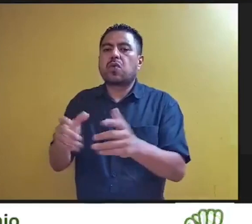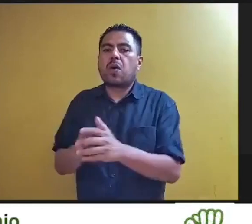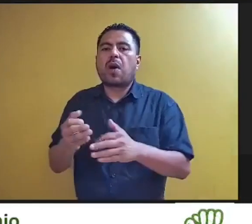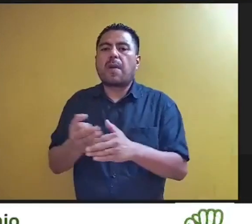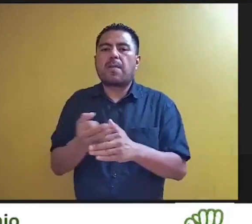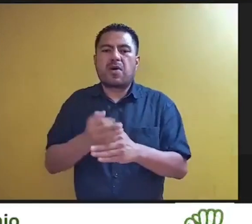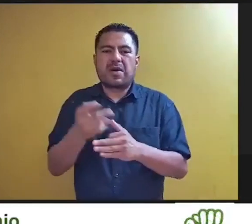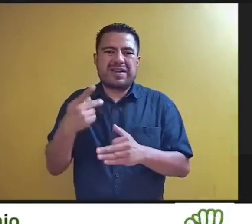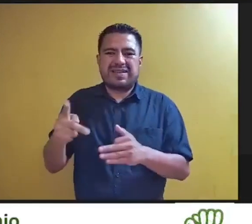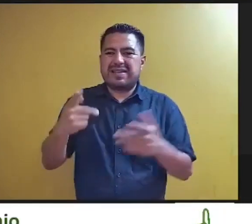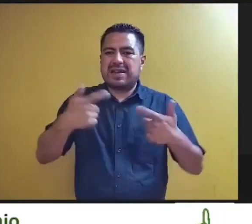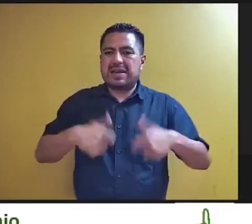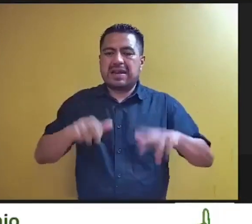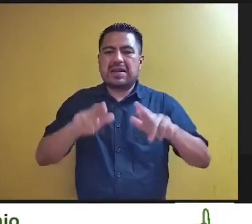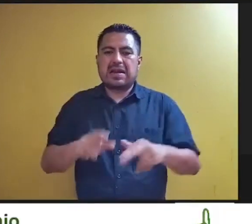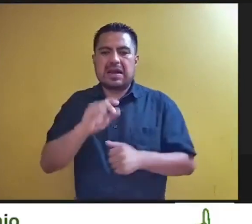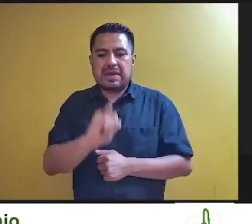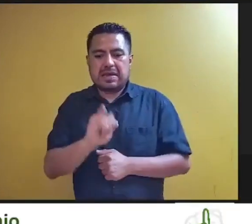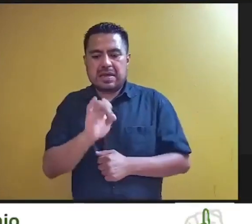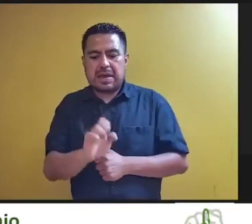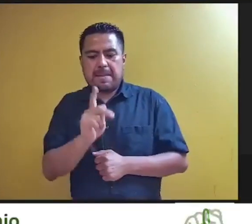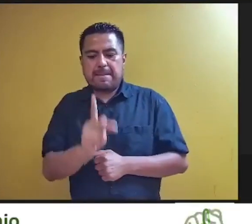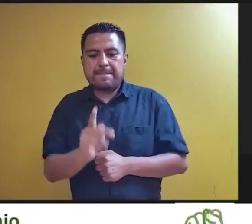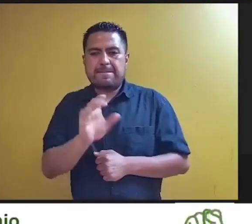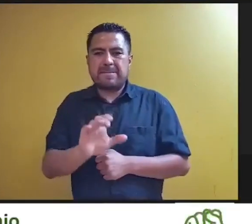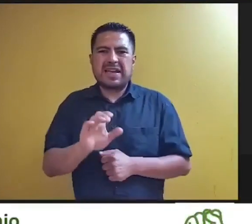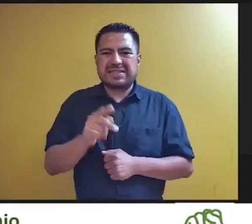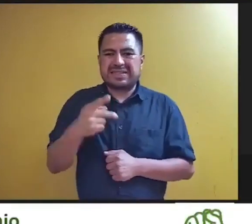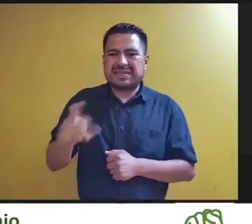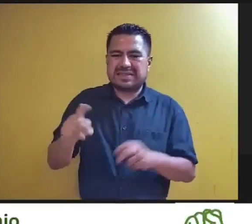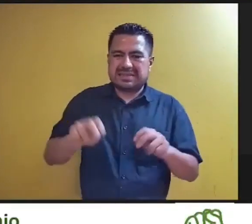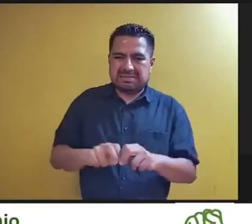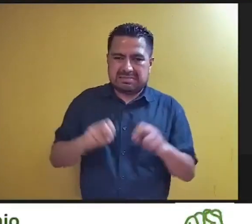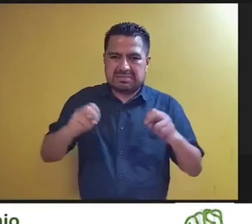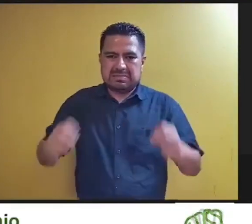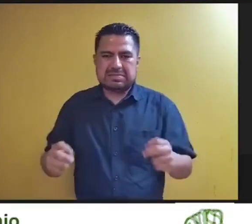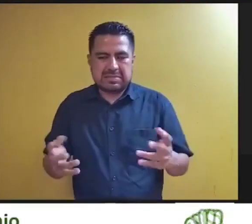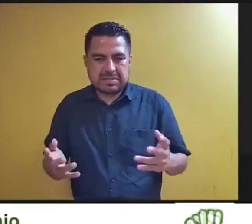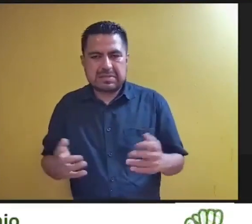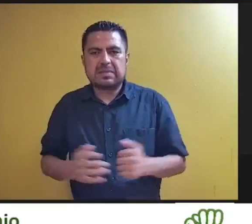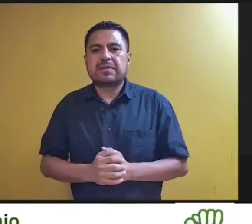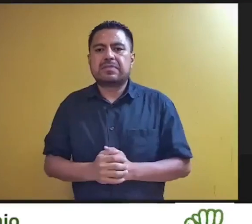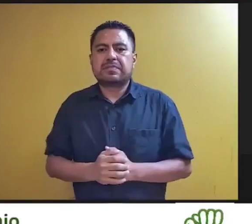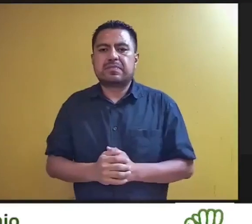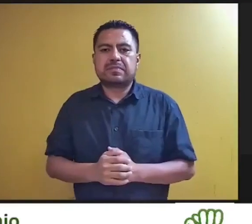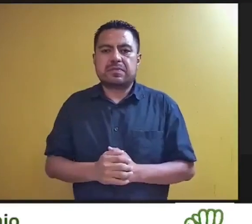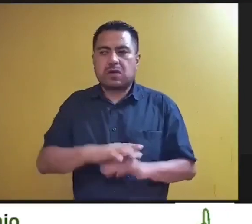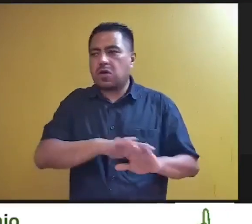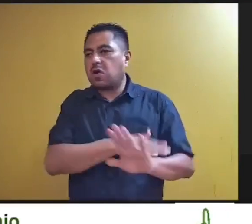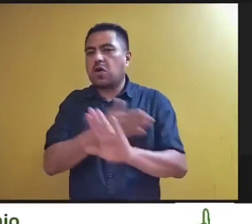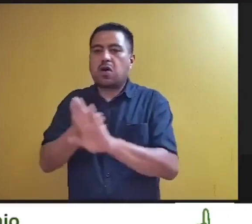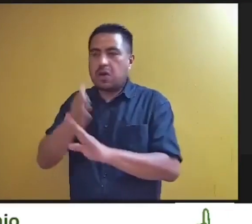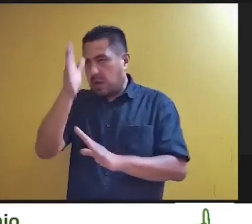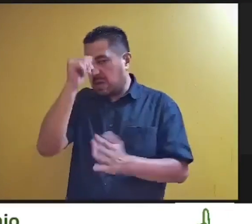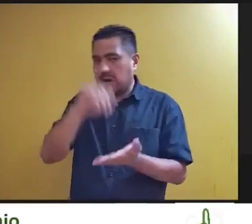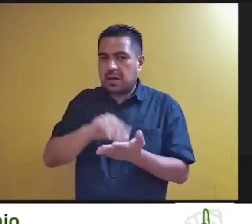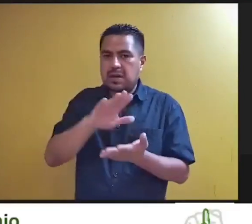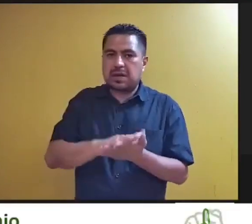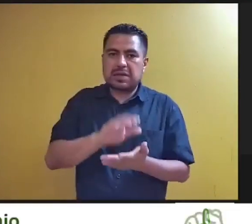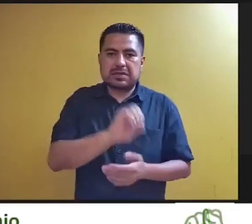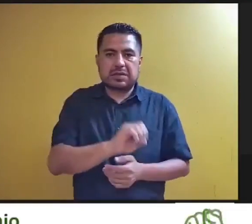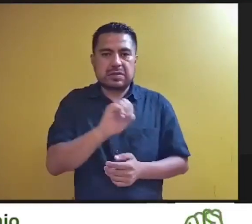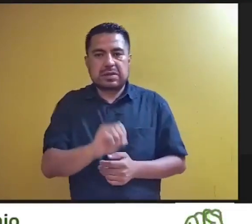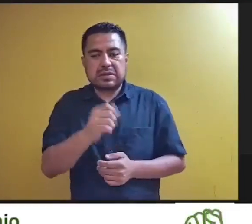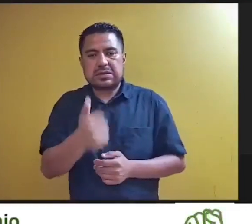de su representante ante el Consejo General del Instituto Electoral y de Participación Ciudadana del Estado de Guerrero en contra del acuerdo 006,